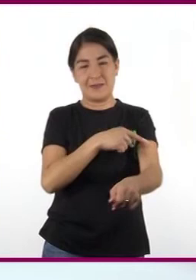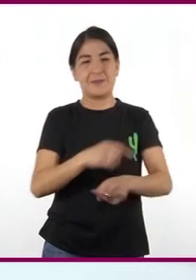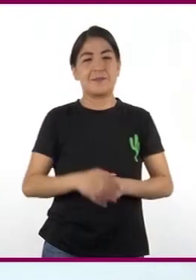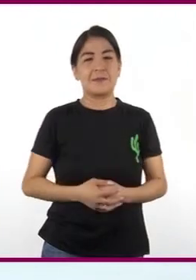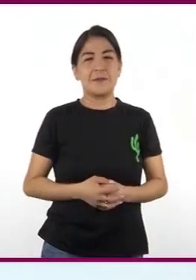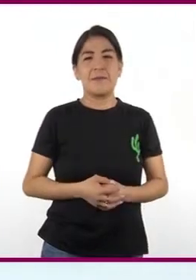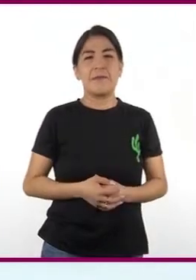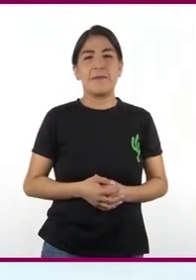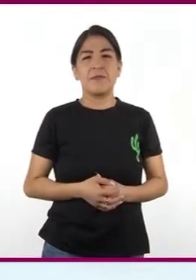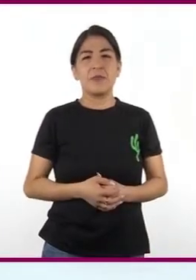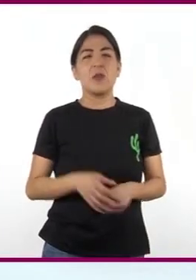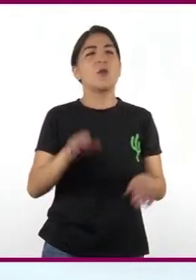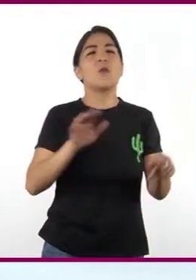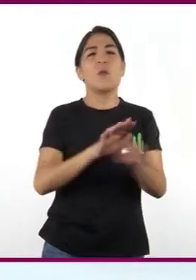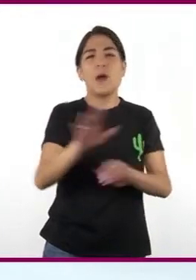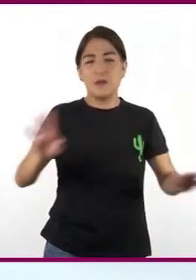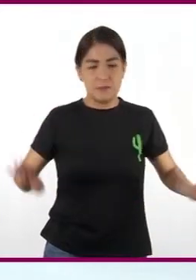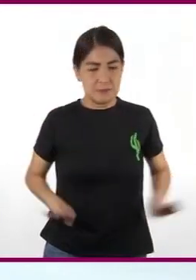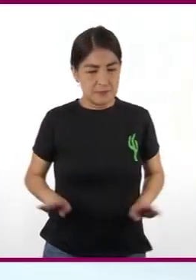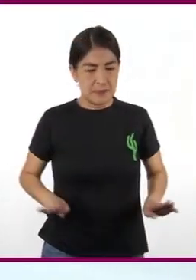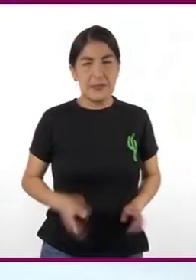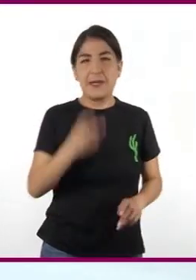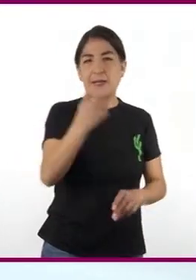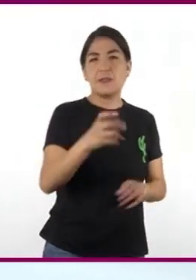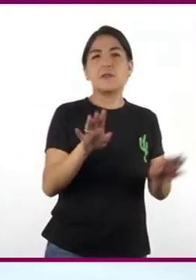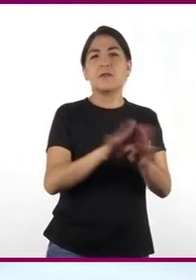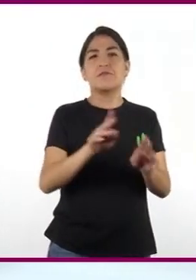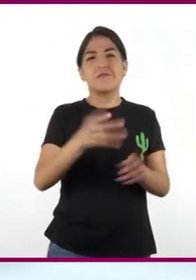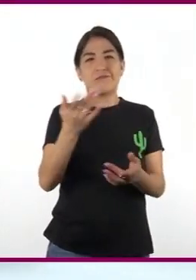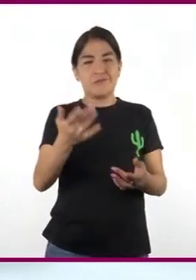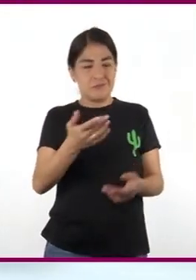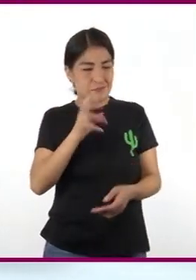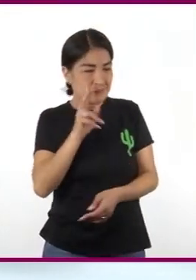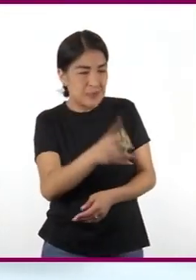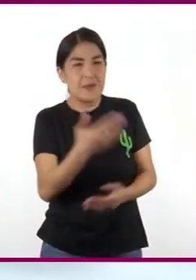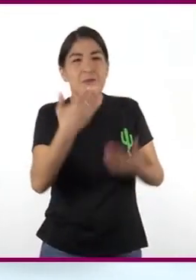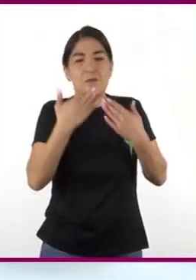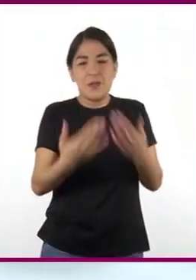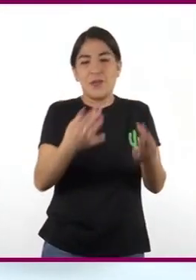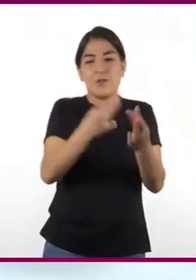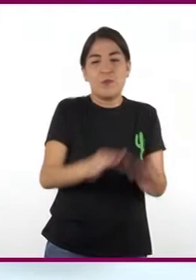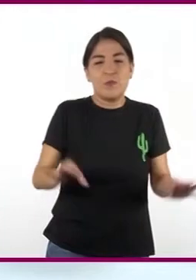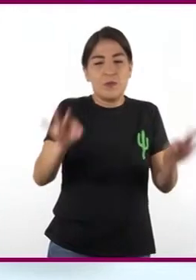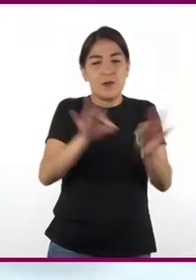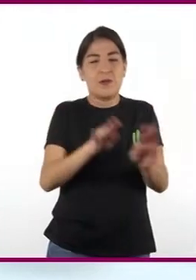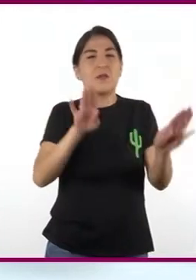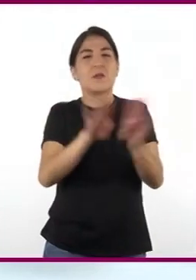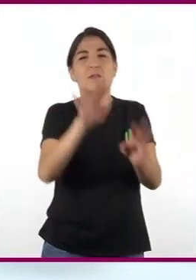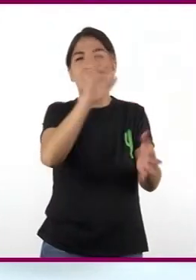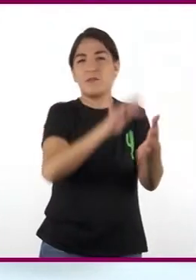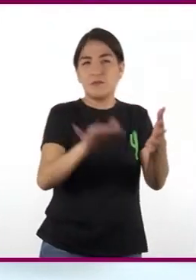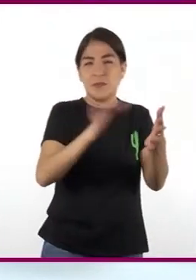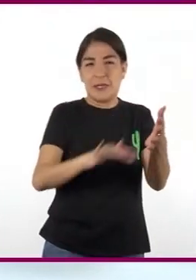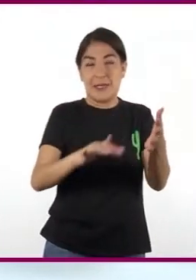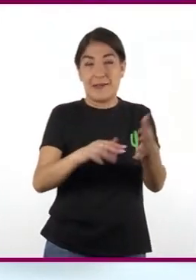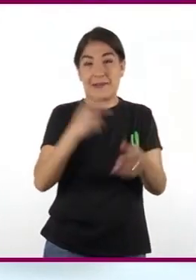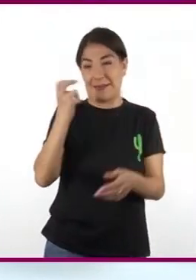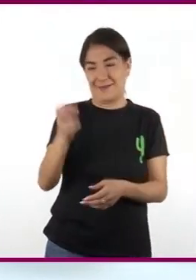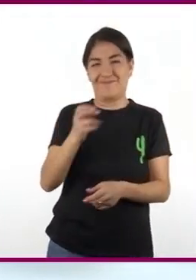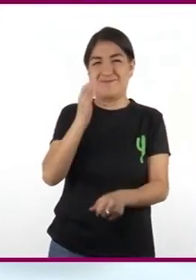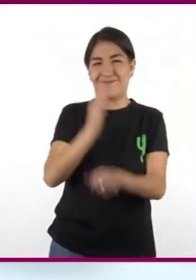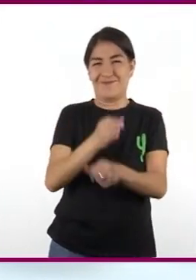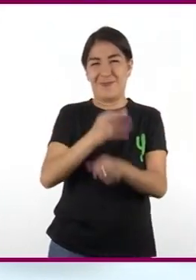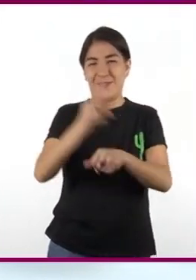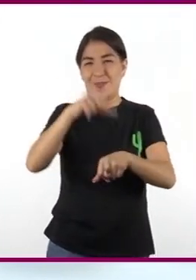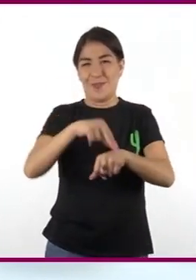sobre las características que hacen que un prólogo sea memorable y tenga un mayor impacto en el lector, nuestro especialista nos